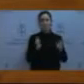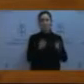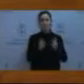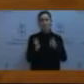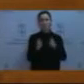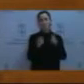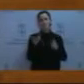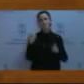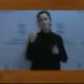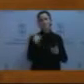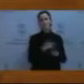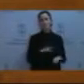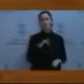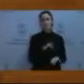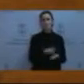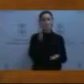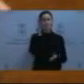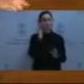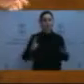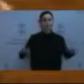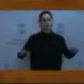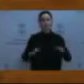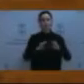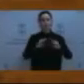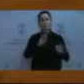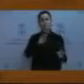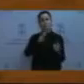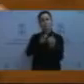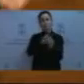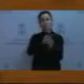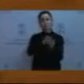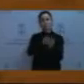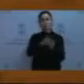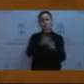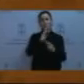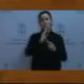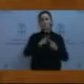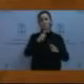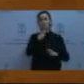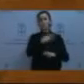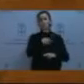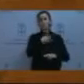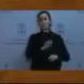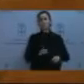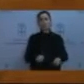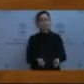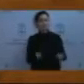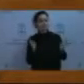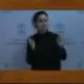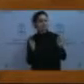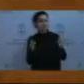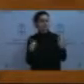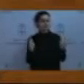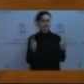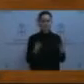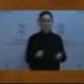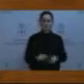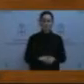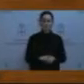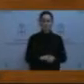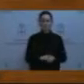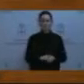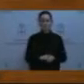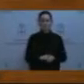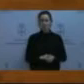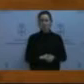hace poco con un grupo de mujeres que incluso podría dar sus nombres. Ellas me lo han permitido. Y les puedo decir